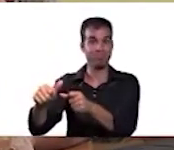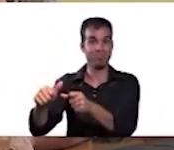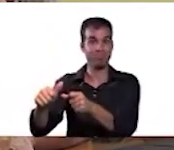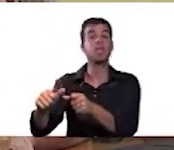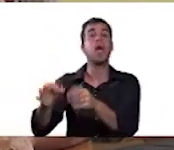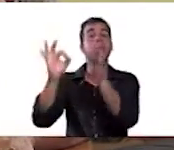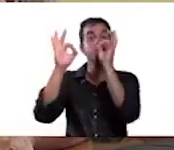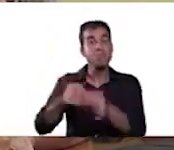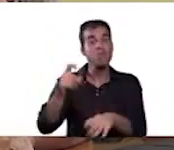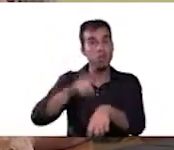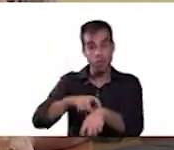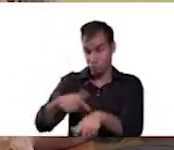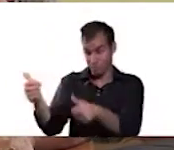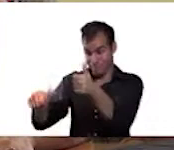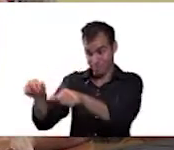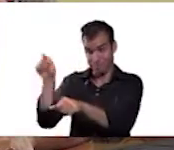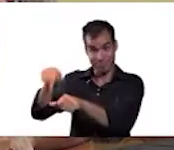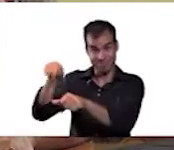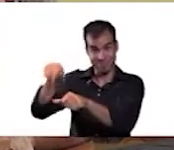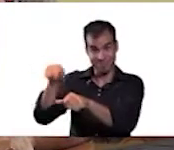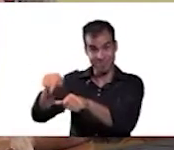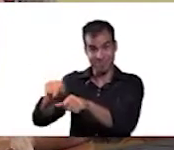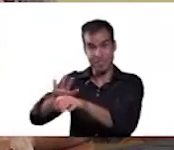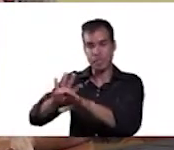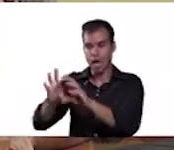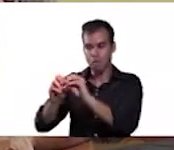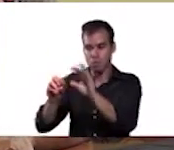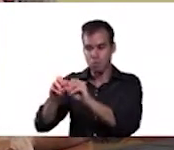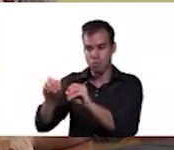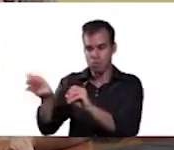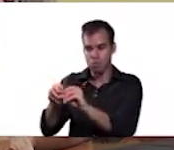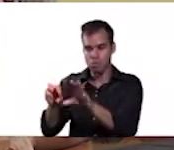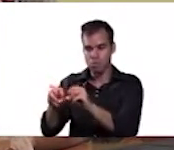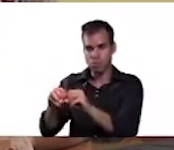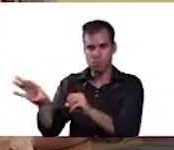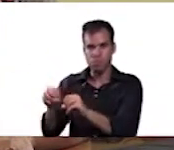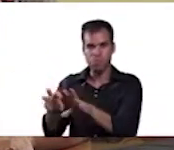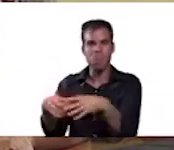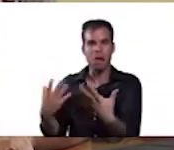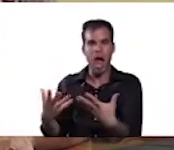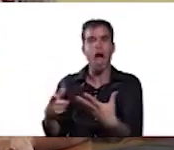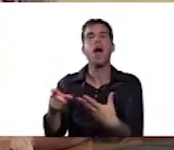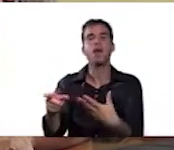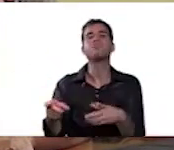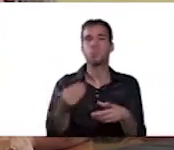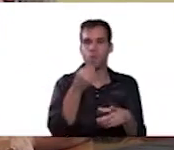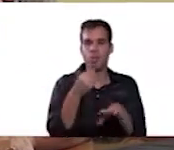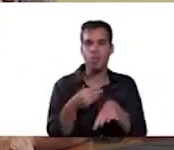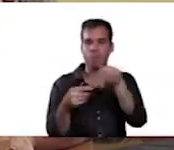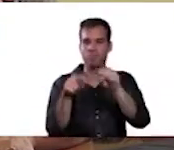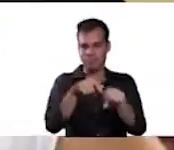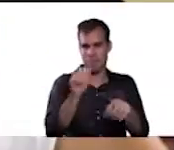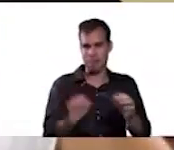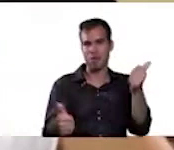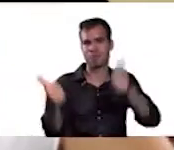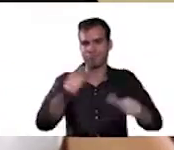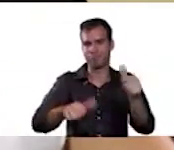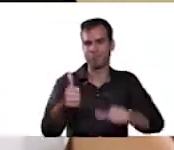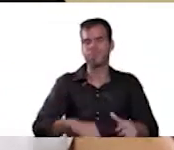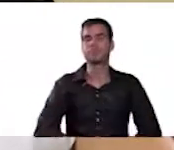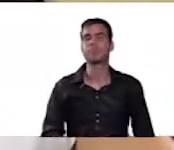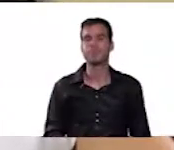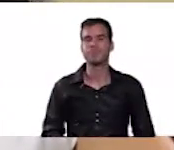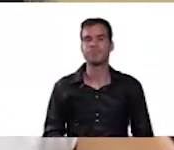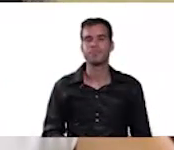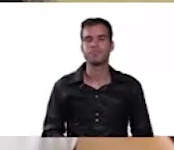las sustancias producto van a estar descomponiéndose o reaccionando para obtener las sustancias reaccionantes. Cuando